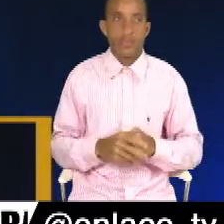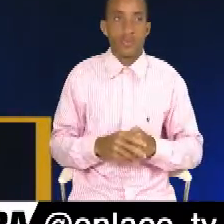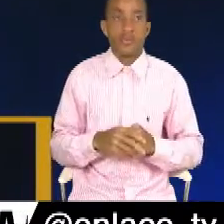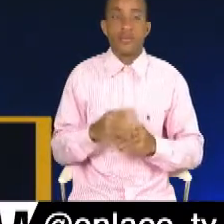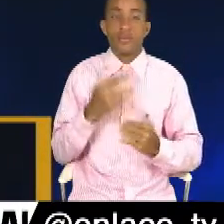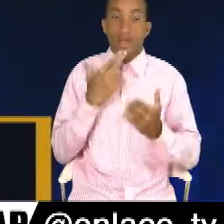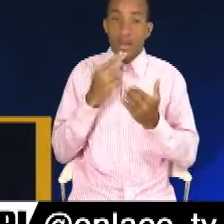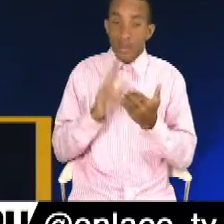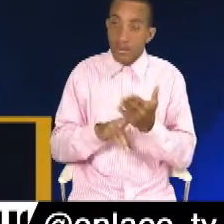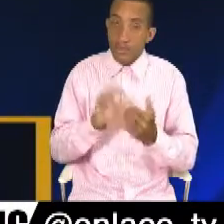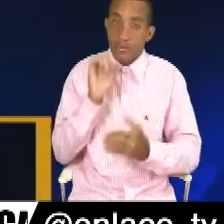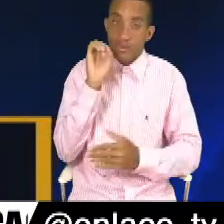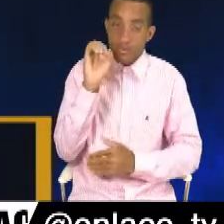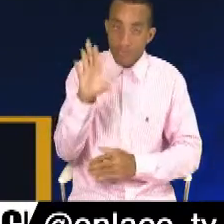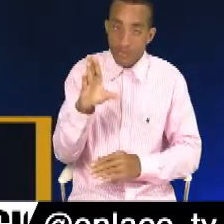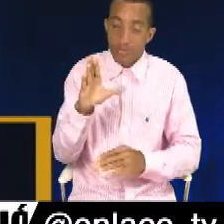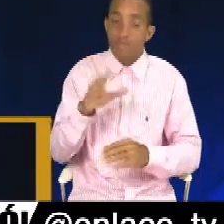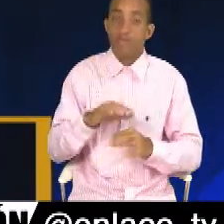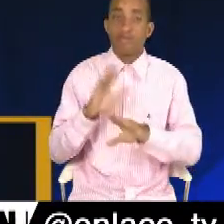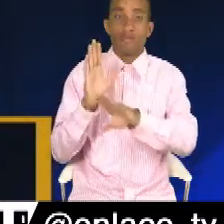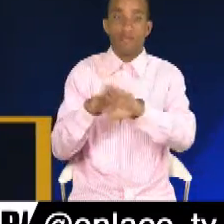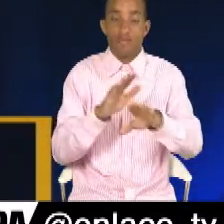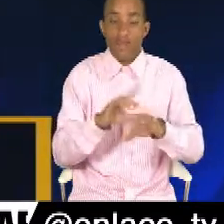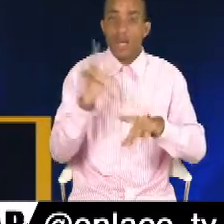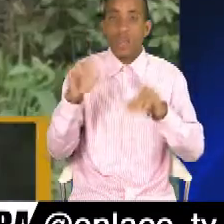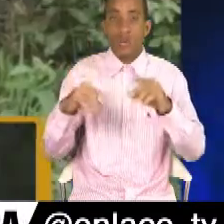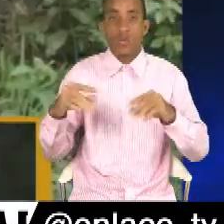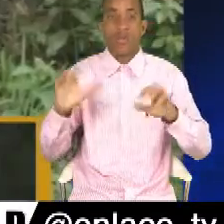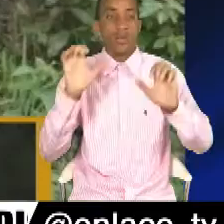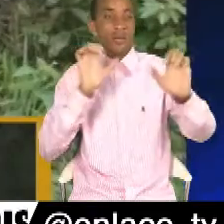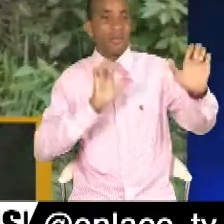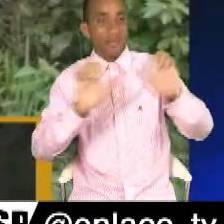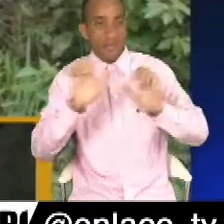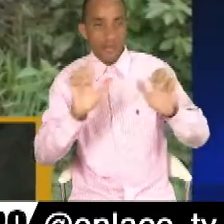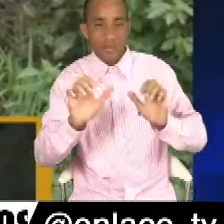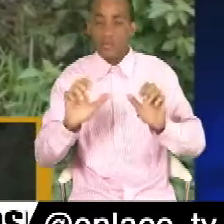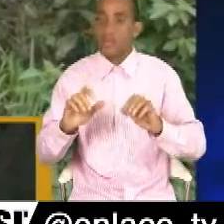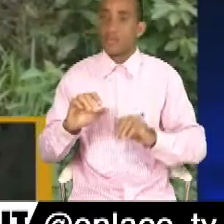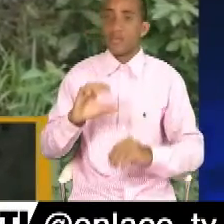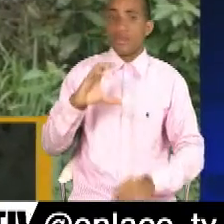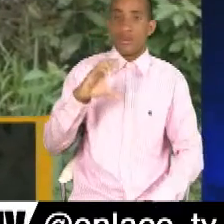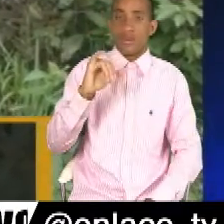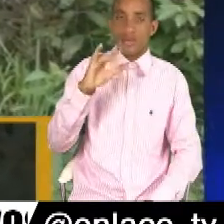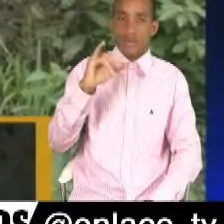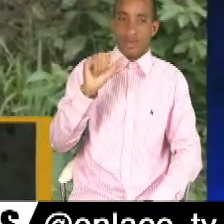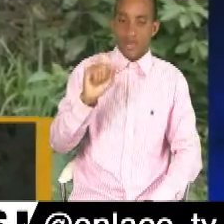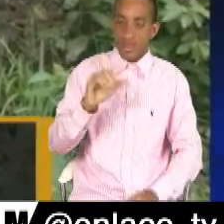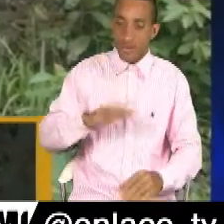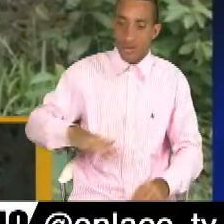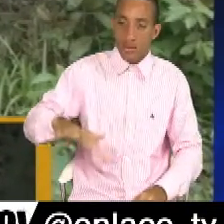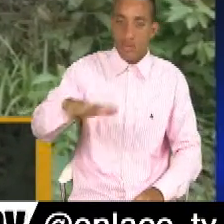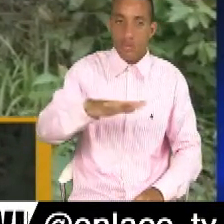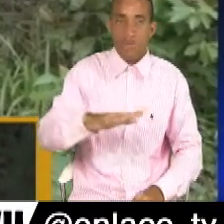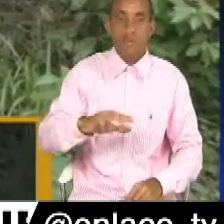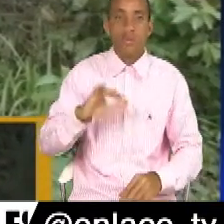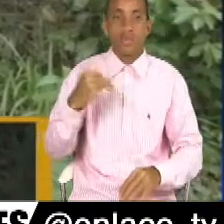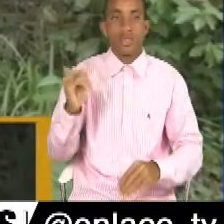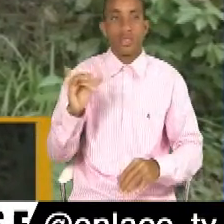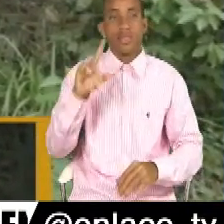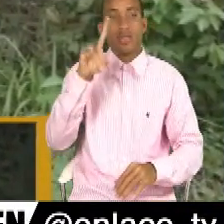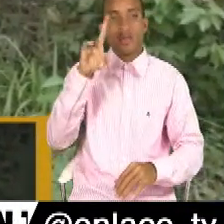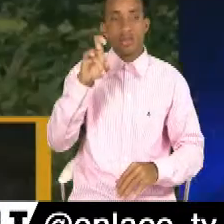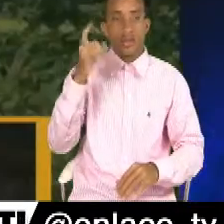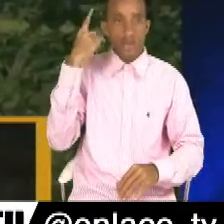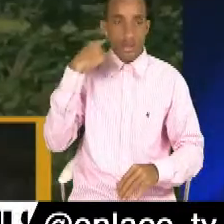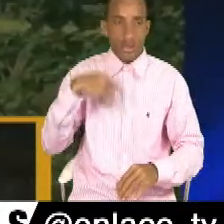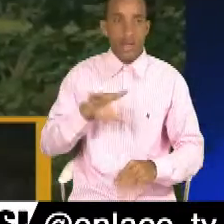las últimas horas, Ecopetrol ha dicho que los bloqueos y sabotajes de los pozos del campo La Sira Infanta, localizado en el corregimiento del centro, que ya completa 6 días,